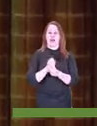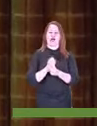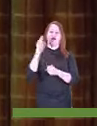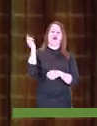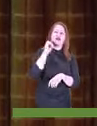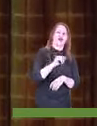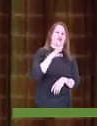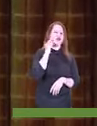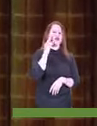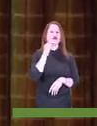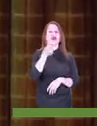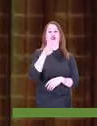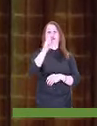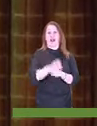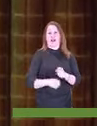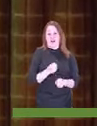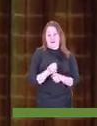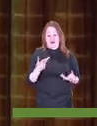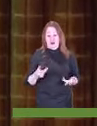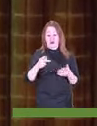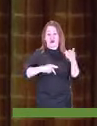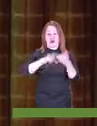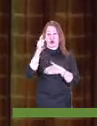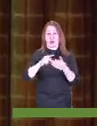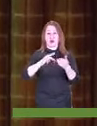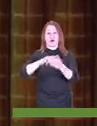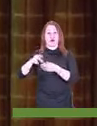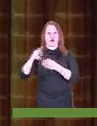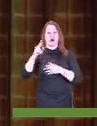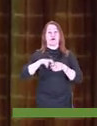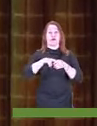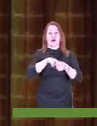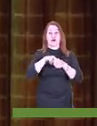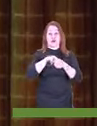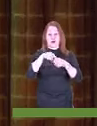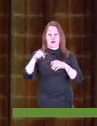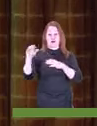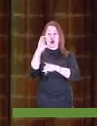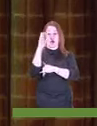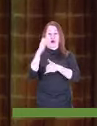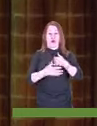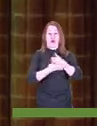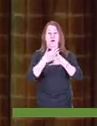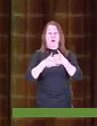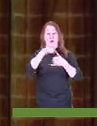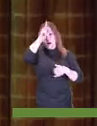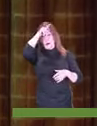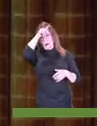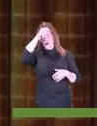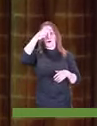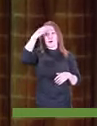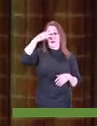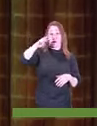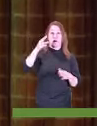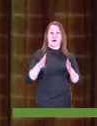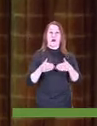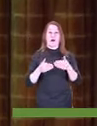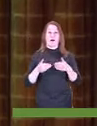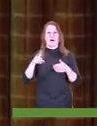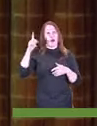años de experiencia desarrollando proyectos en el sector transporte de Colombia, Perú, México, Panamá y